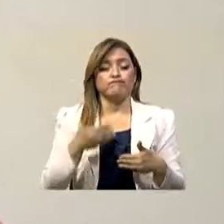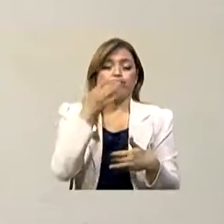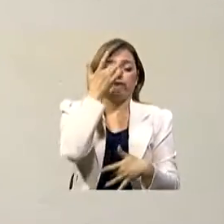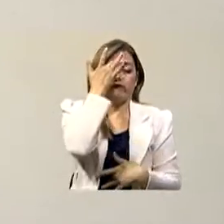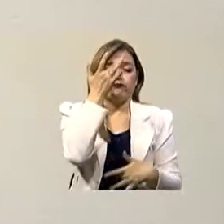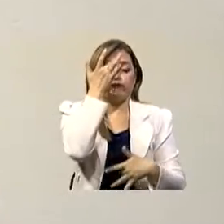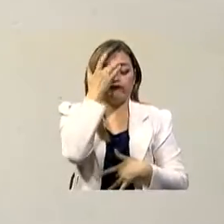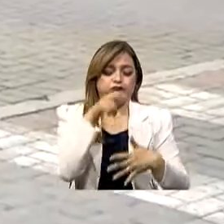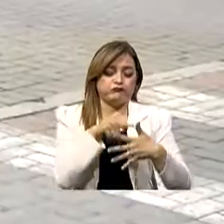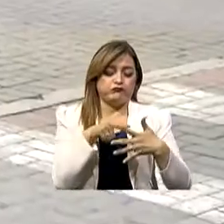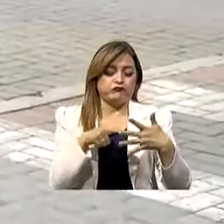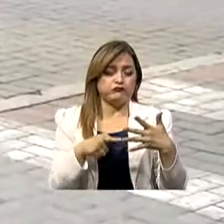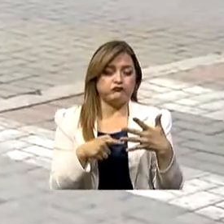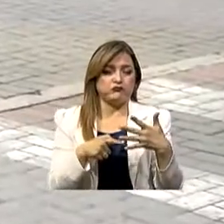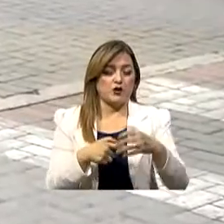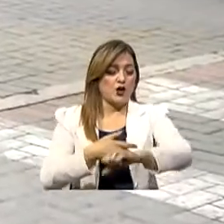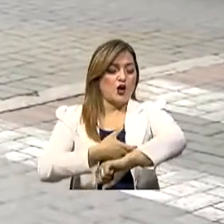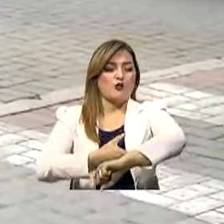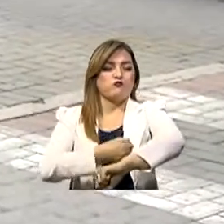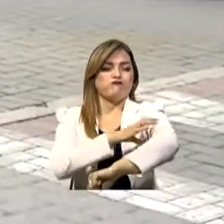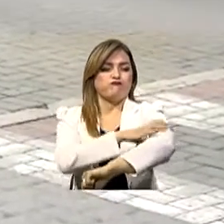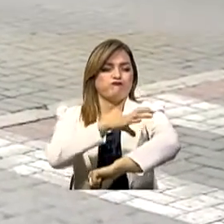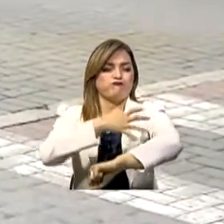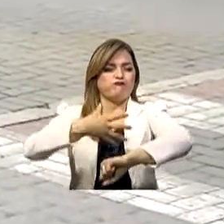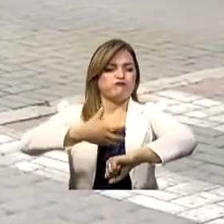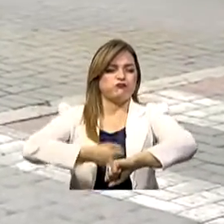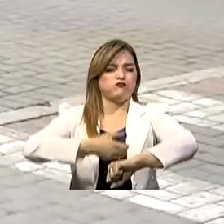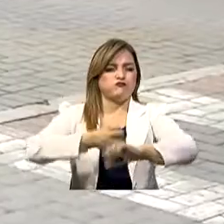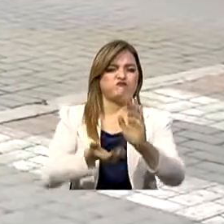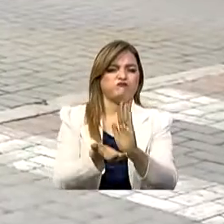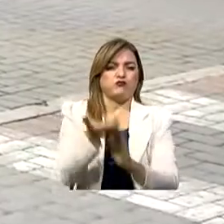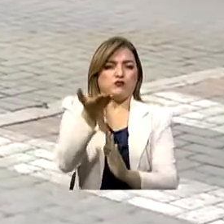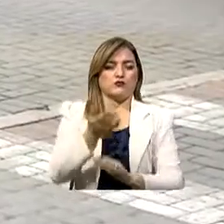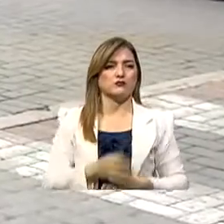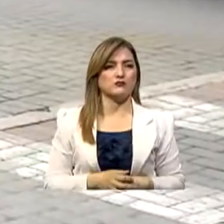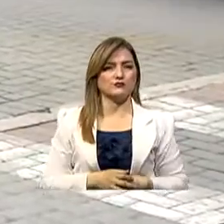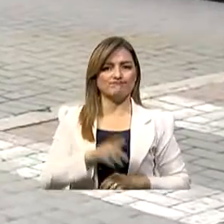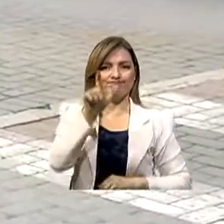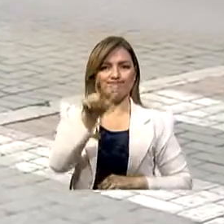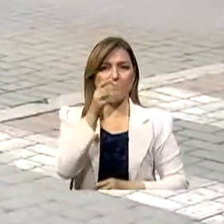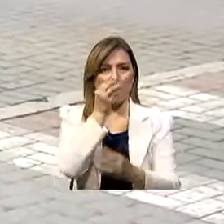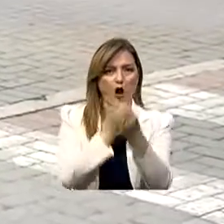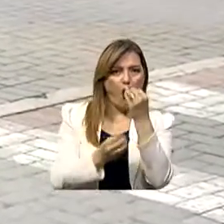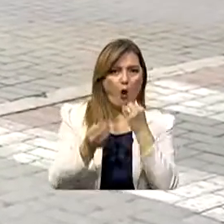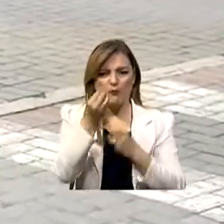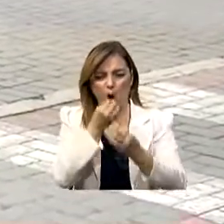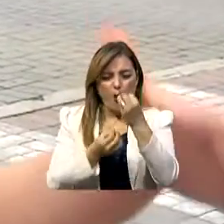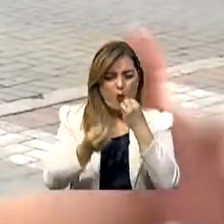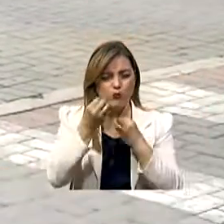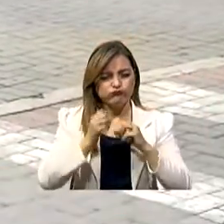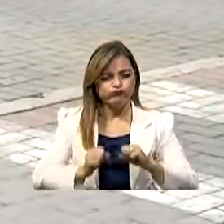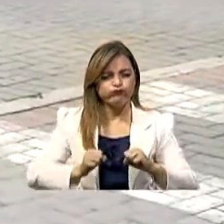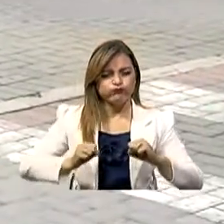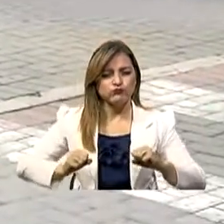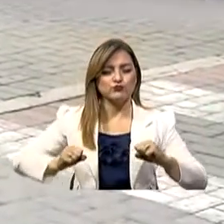presión alta una persona que come bastante que a simple vista